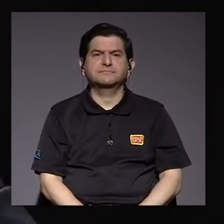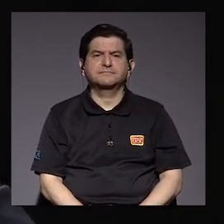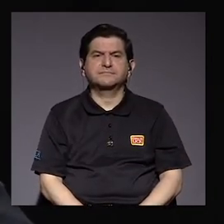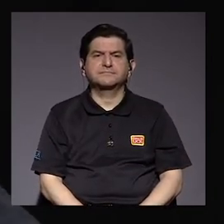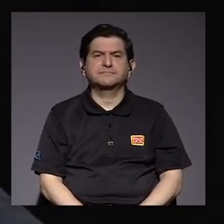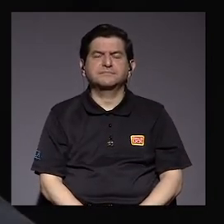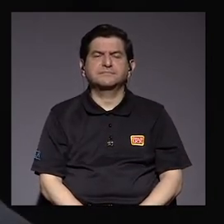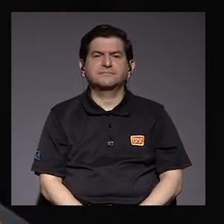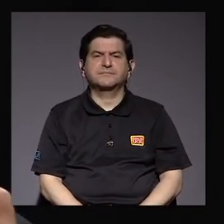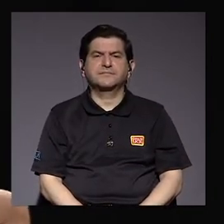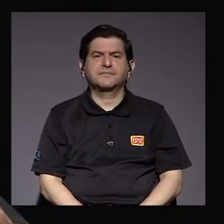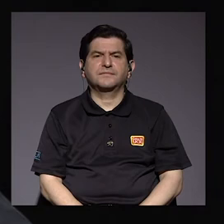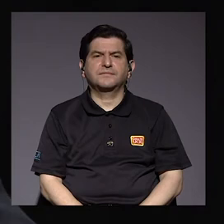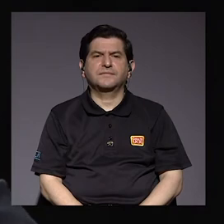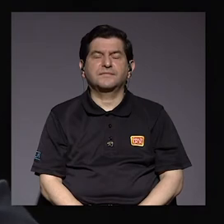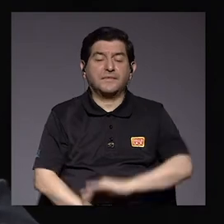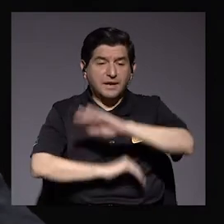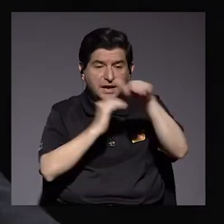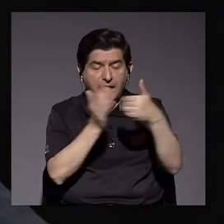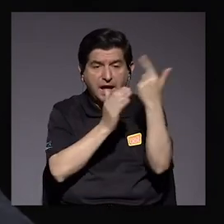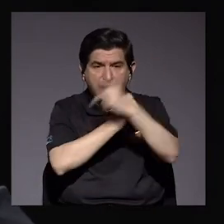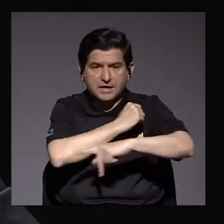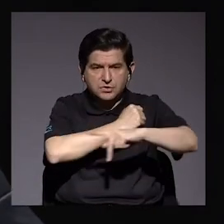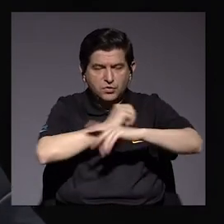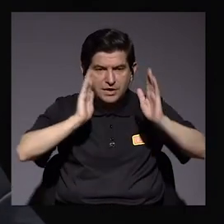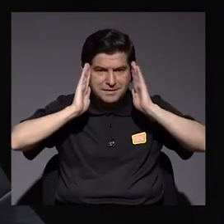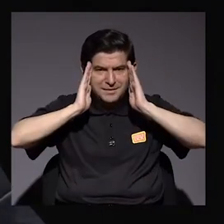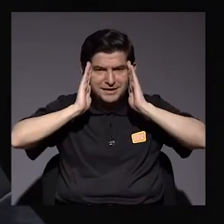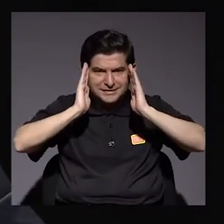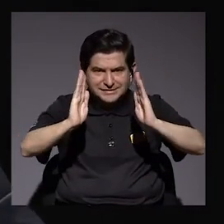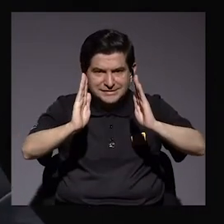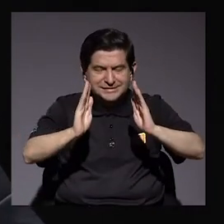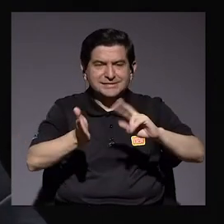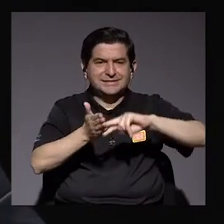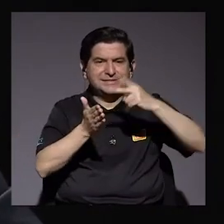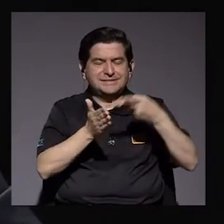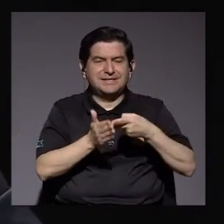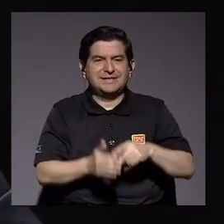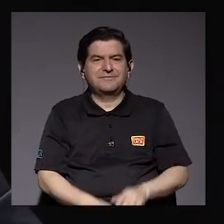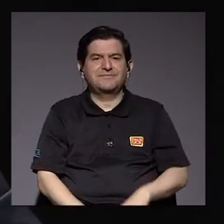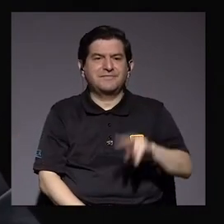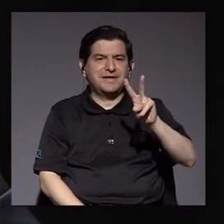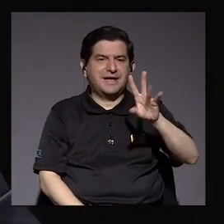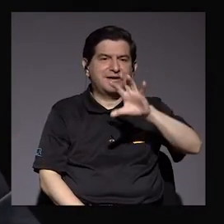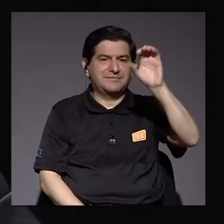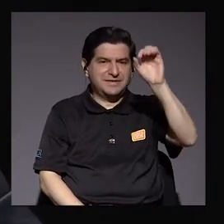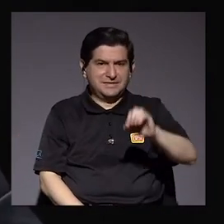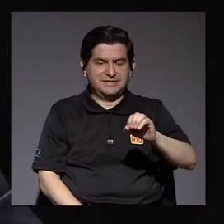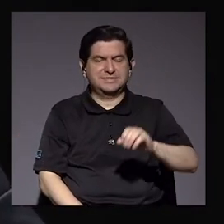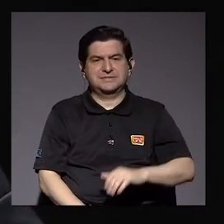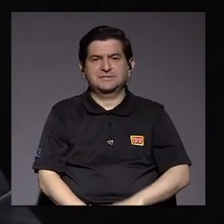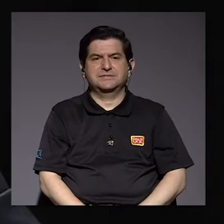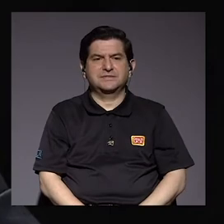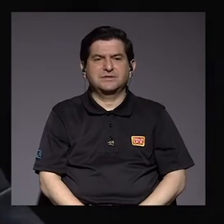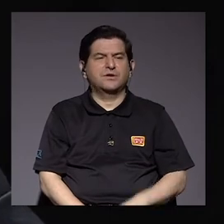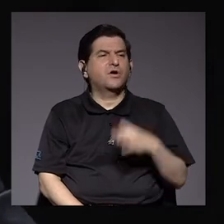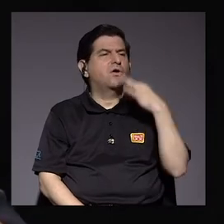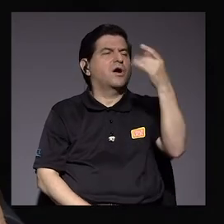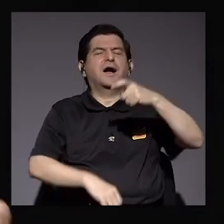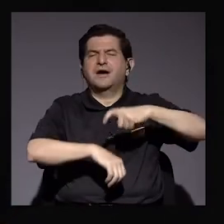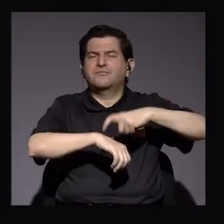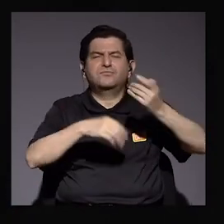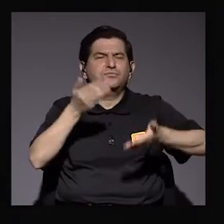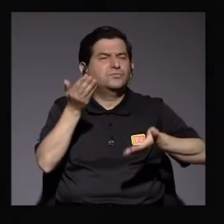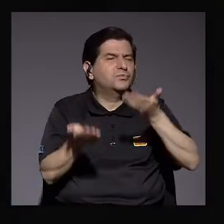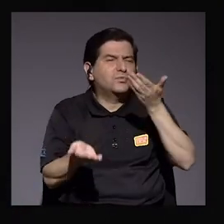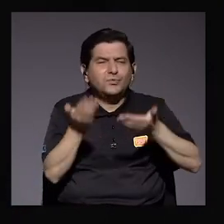el hecho de poderle dar cobertura a todo el territorio nacional, más o menos anda en un 25%. ¿A largo plazo